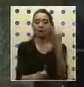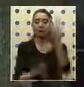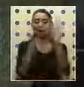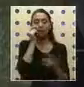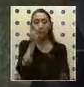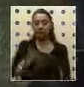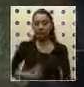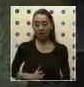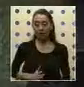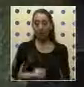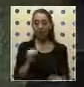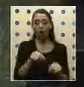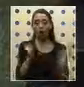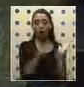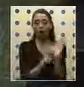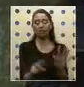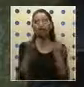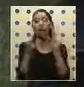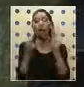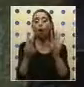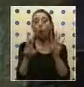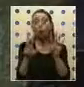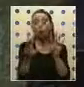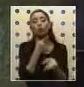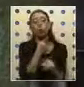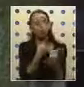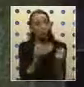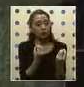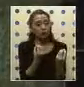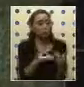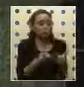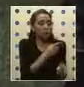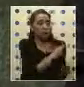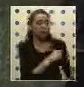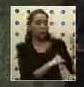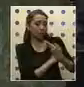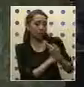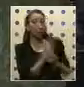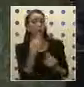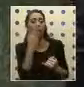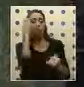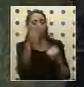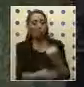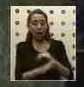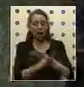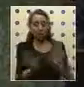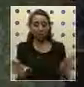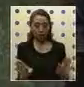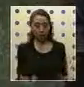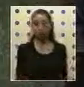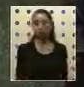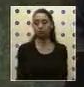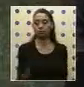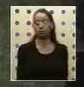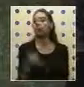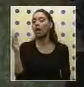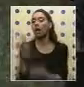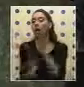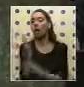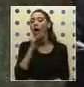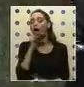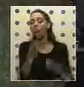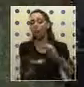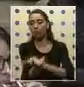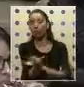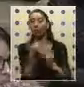abril. Estamos a 8. Nos encantaría poder acceder a su solicitud, pero una vez que vence el plazo. Bueno, que se apuren para